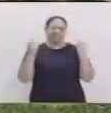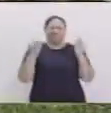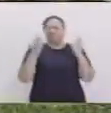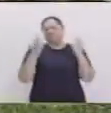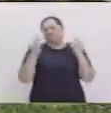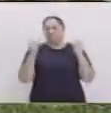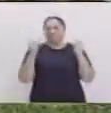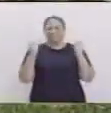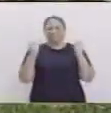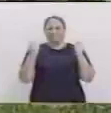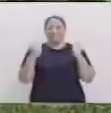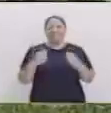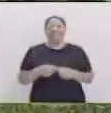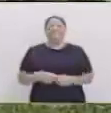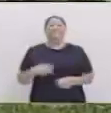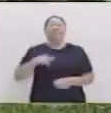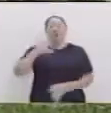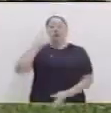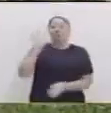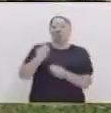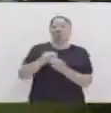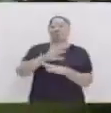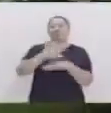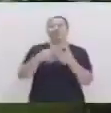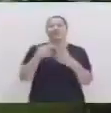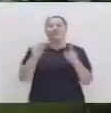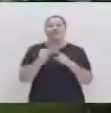Ahora vamos a hacer el conjunto de todas las palabras.